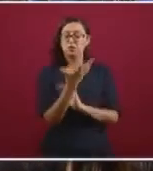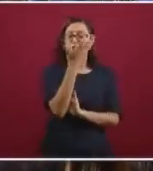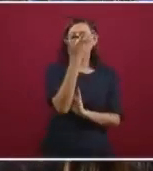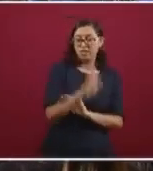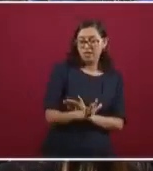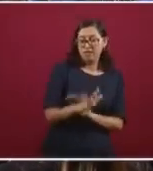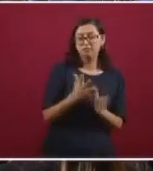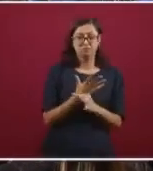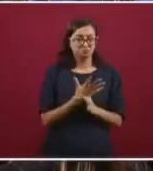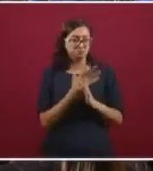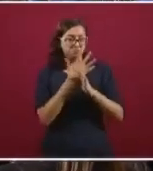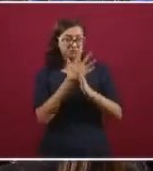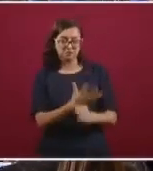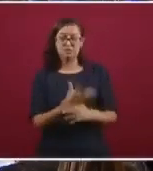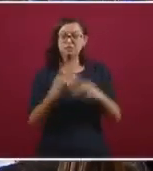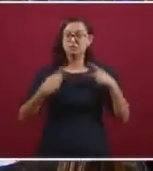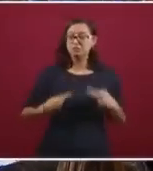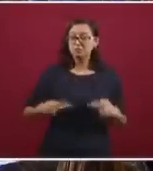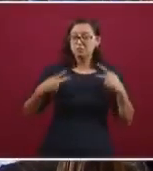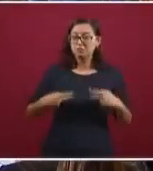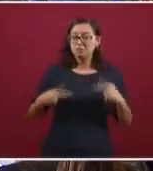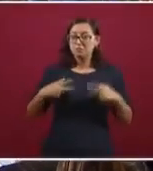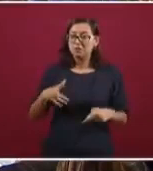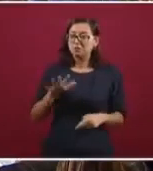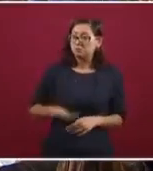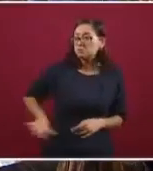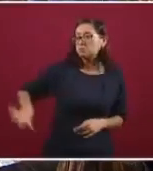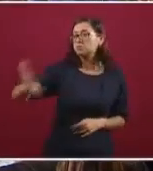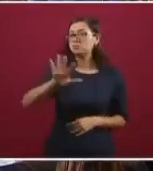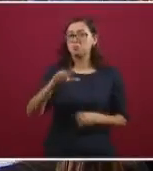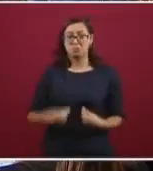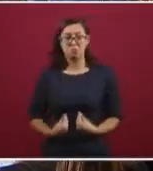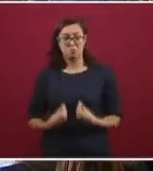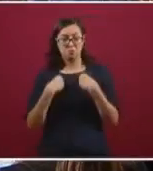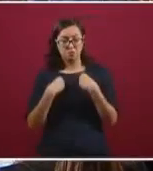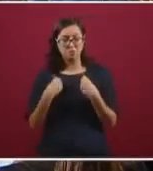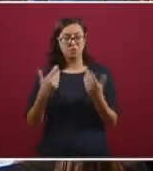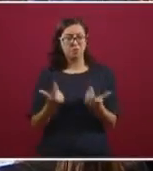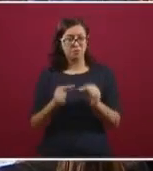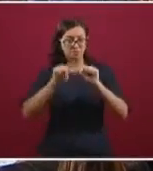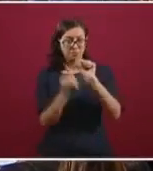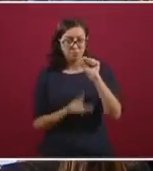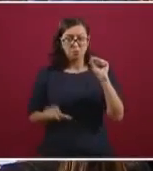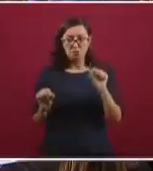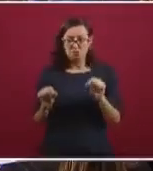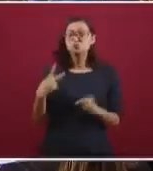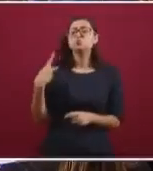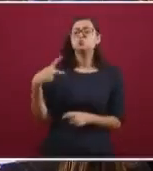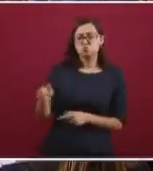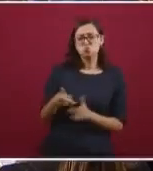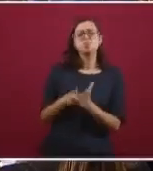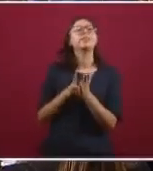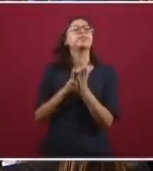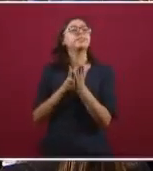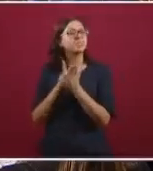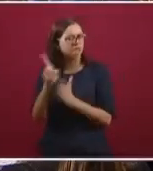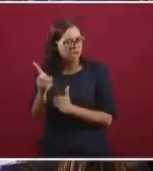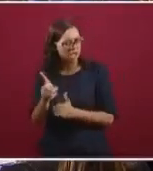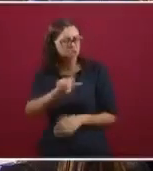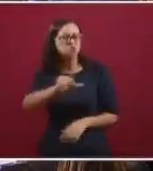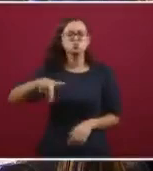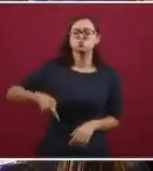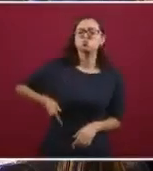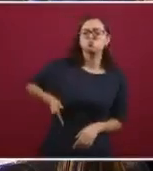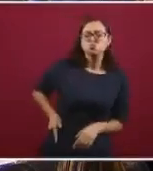establece que los habitantes de los Estados Unidos mexicanos tienen derecho a poseer